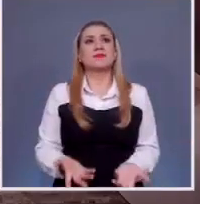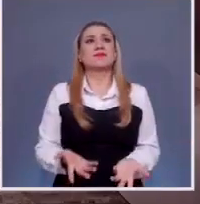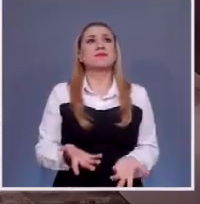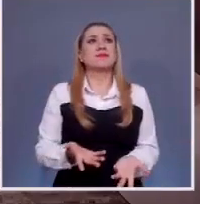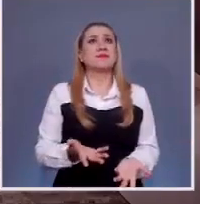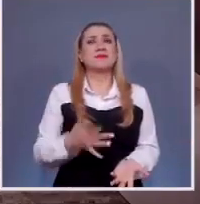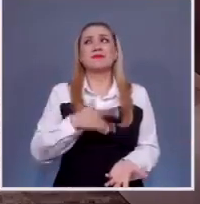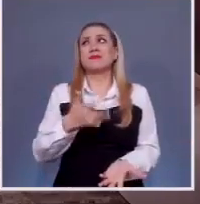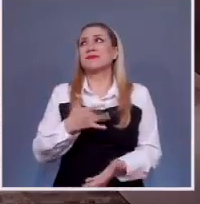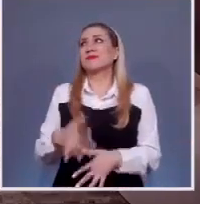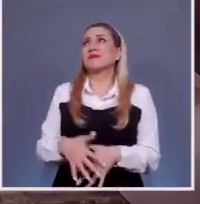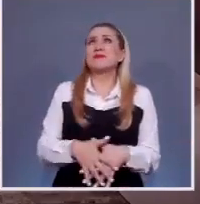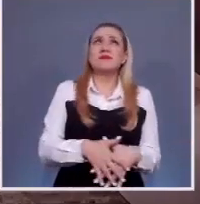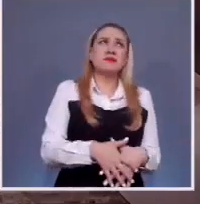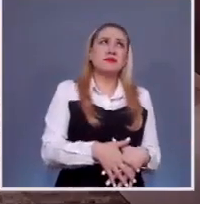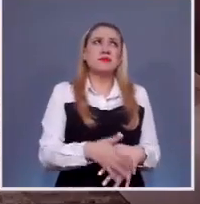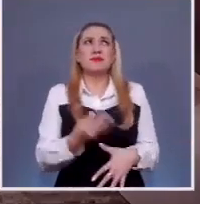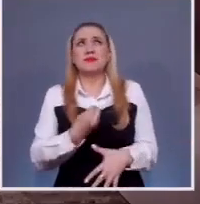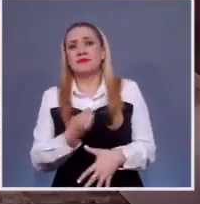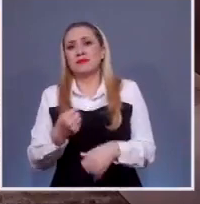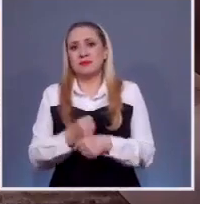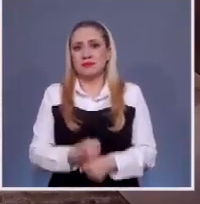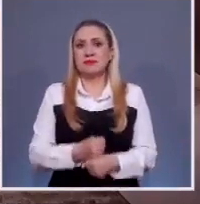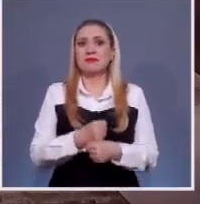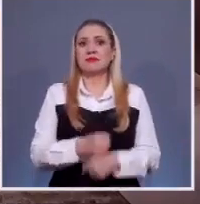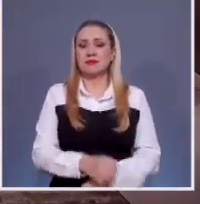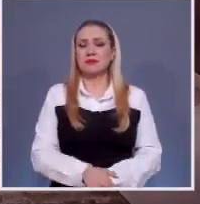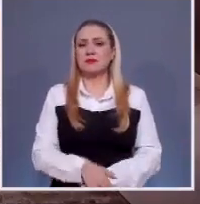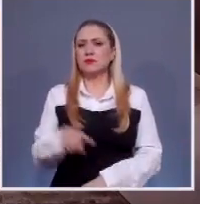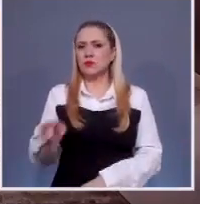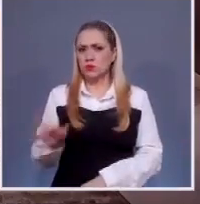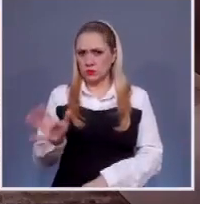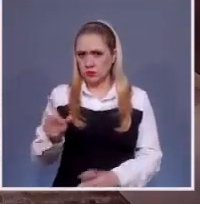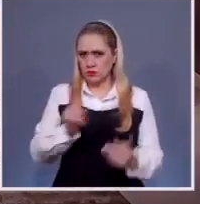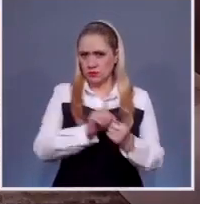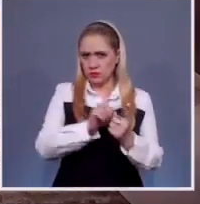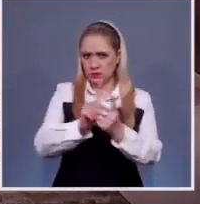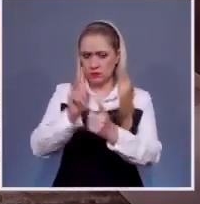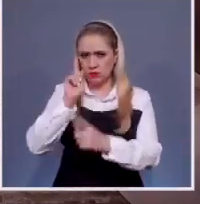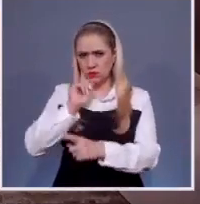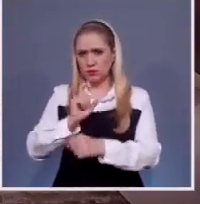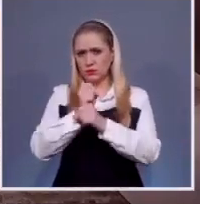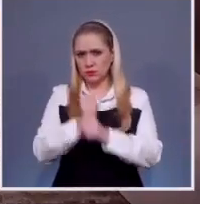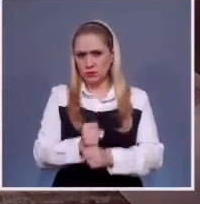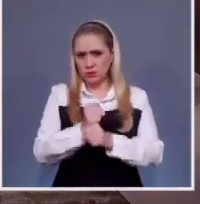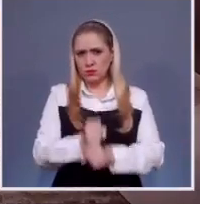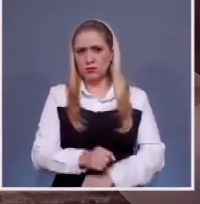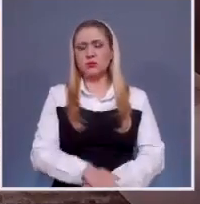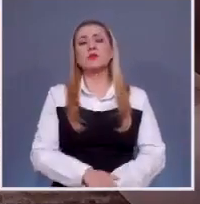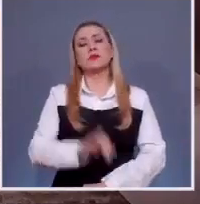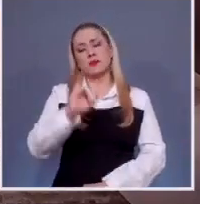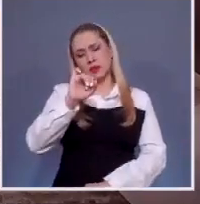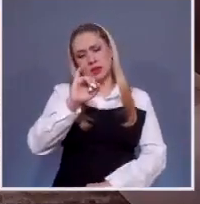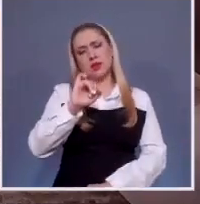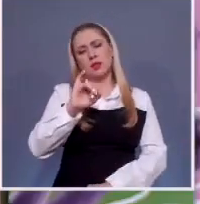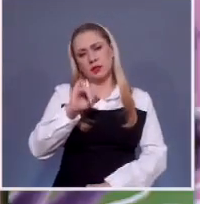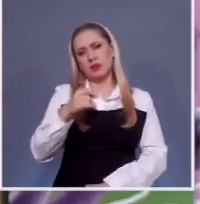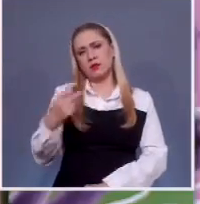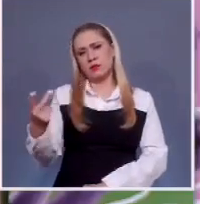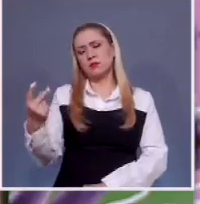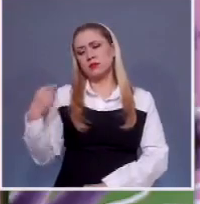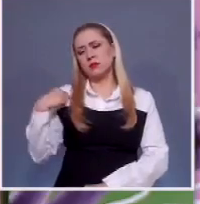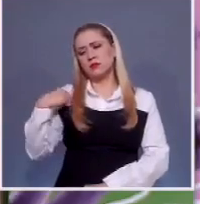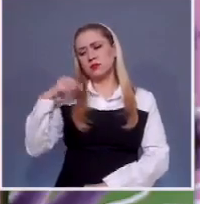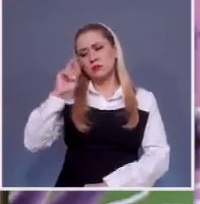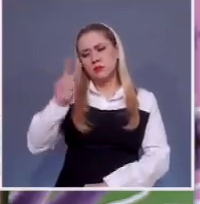procesos. ¿Ustedes hablan directamente con mujeres que han pasado esas situaciones? Sí, nosotras acompañamos a mujeres y a